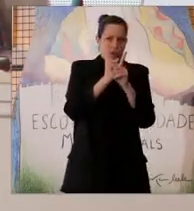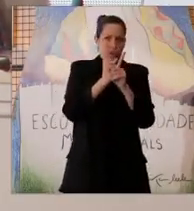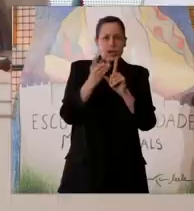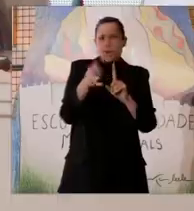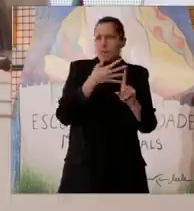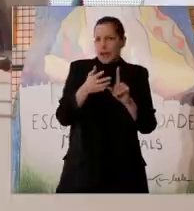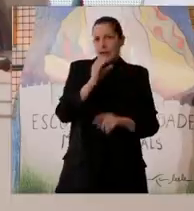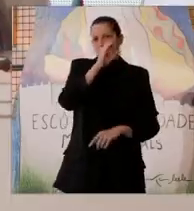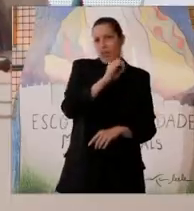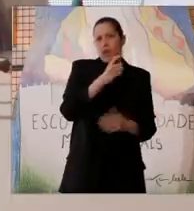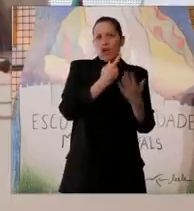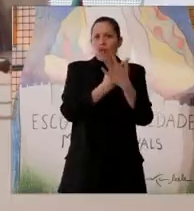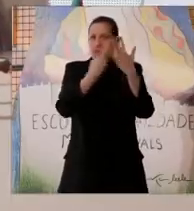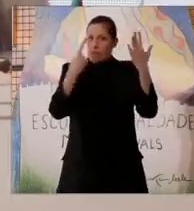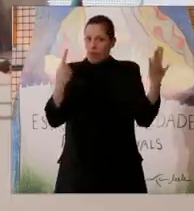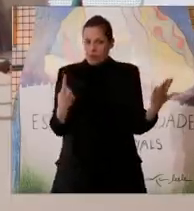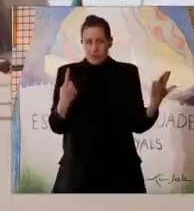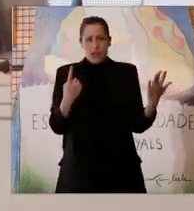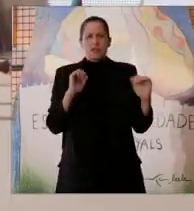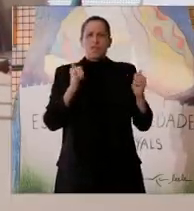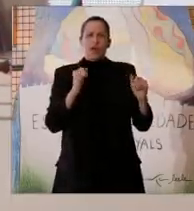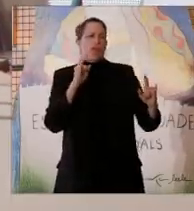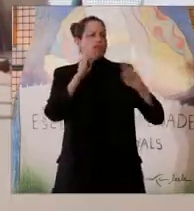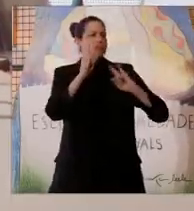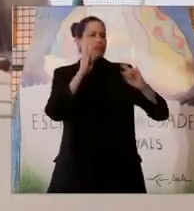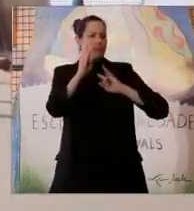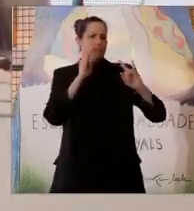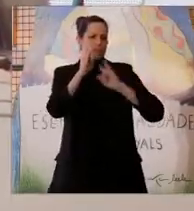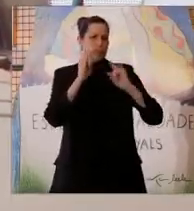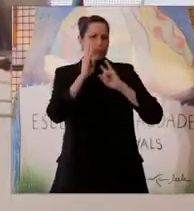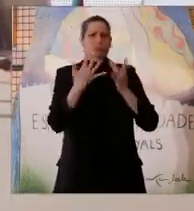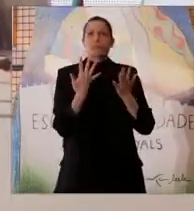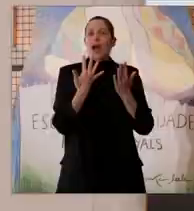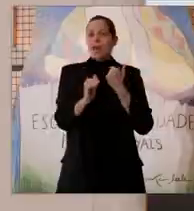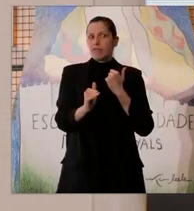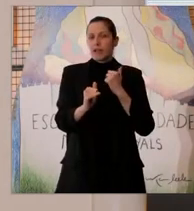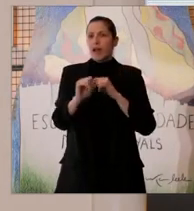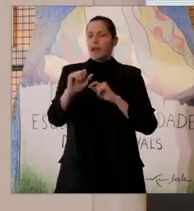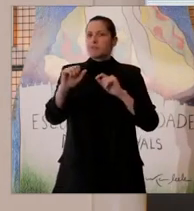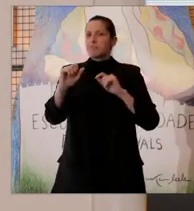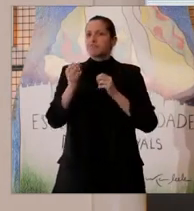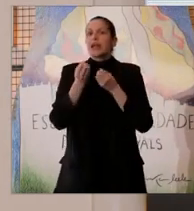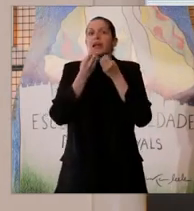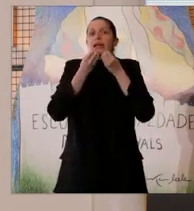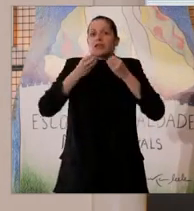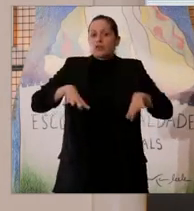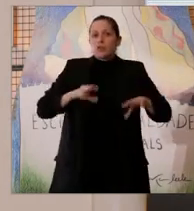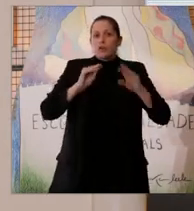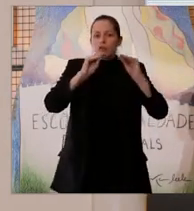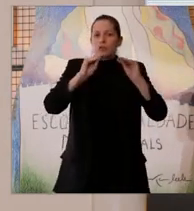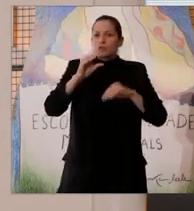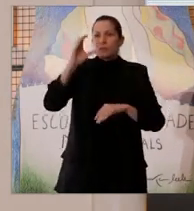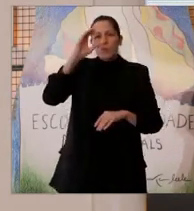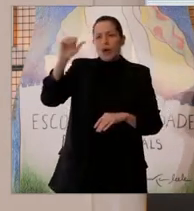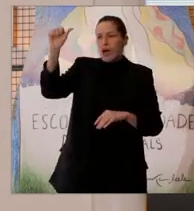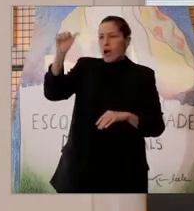eso que estaba que había pasado Rocío Carrasco entonces se dieron cuenta de que eran mujeres maltratadas y Claro tú puedes decir pero es que mediaset